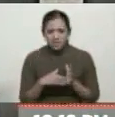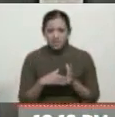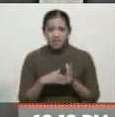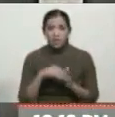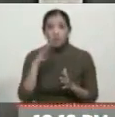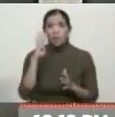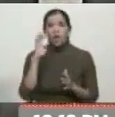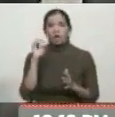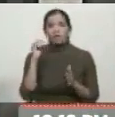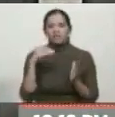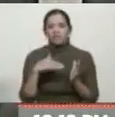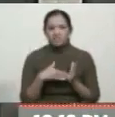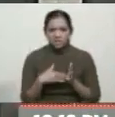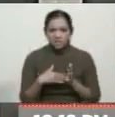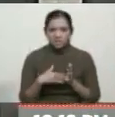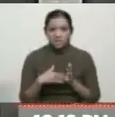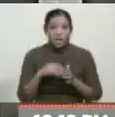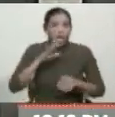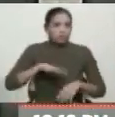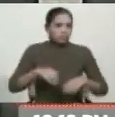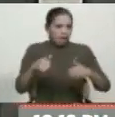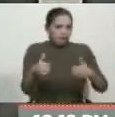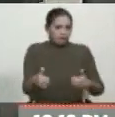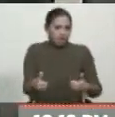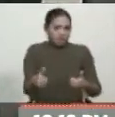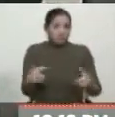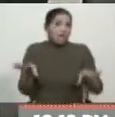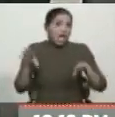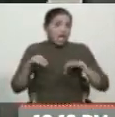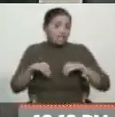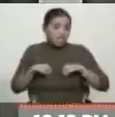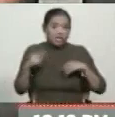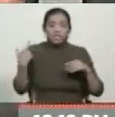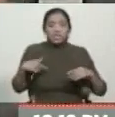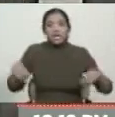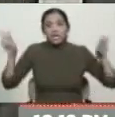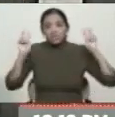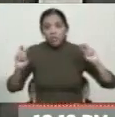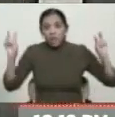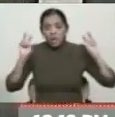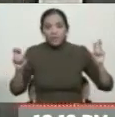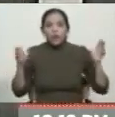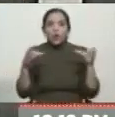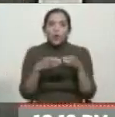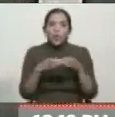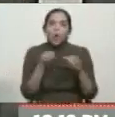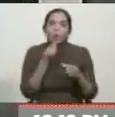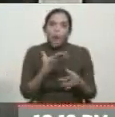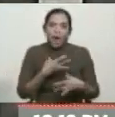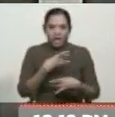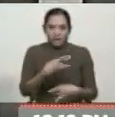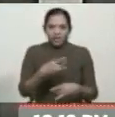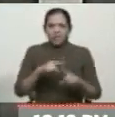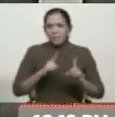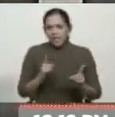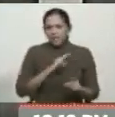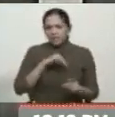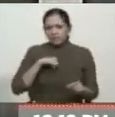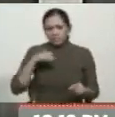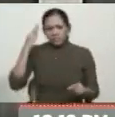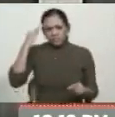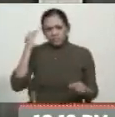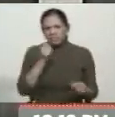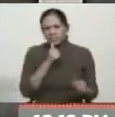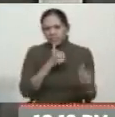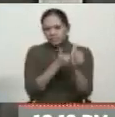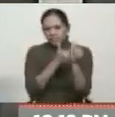40.000 toneladas. Y está bien, se les reconoce que tengan supuestamente algún sector buenas intenciones. Pero nosotros sabemos quiénes están detrás